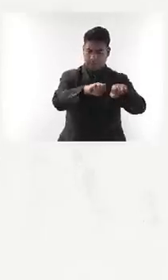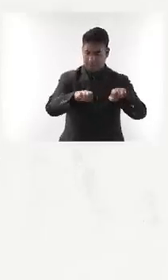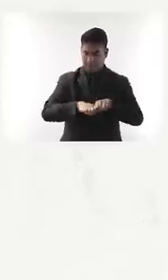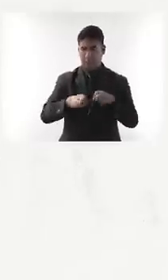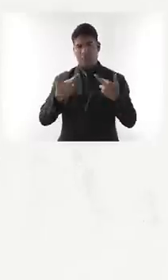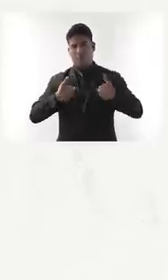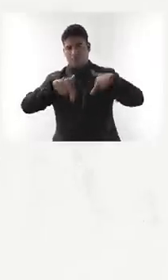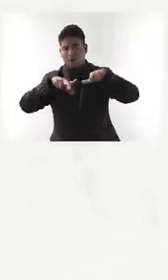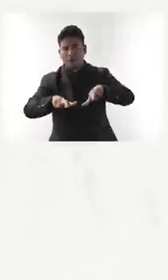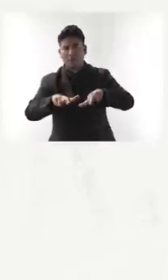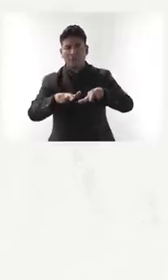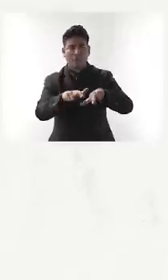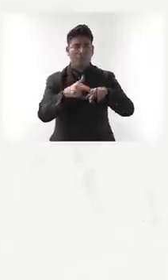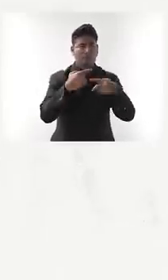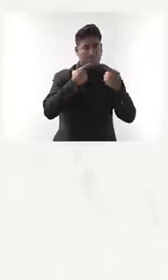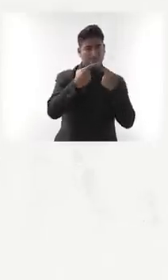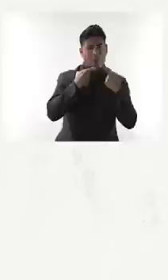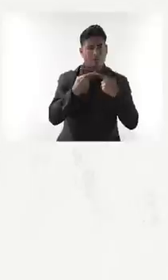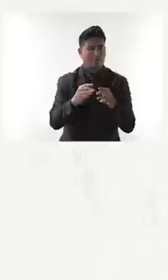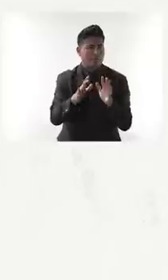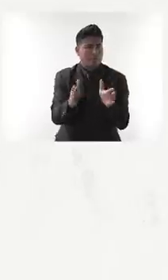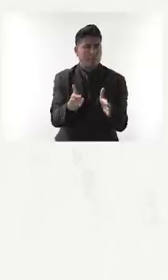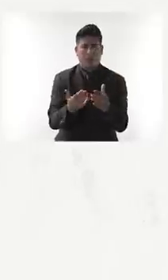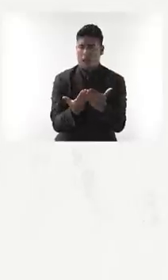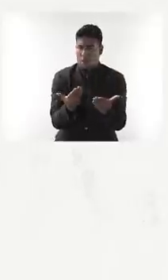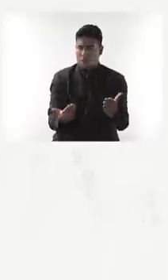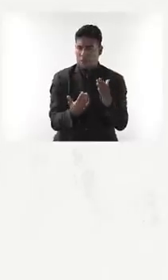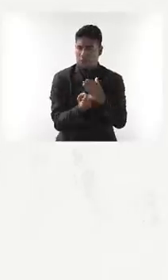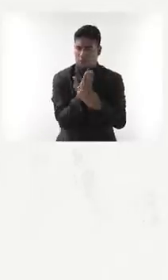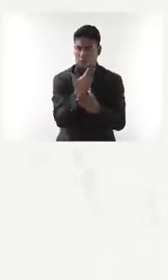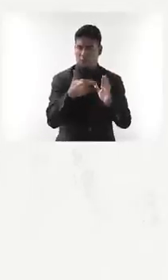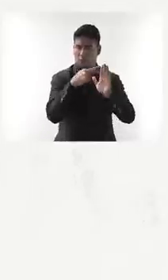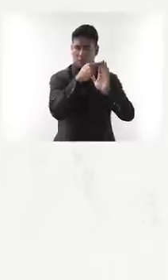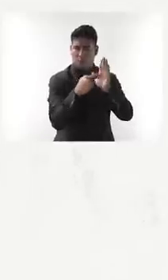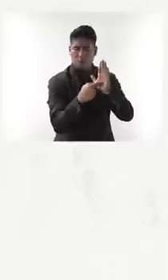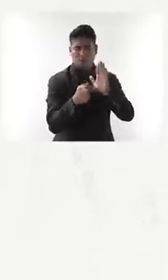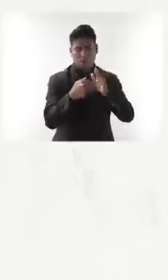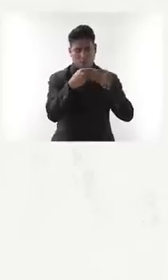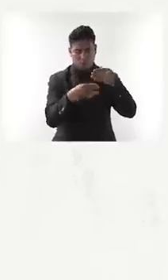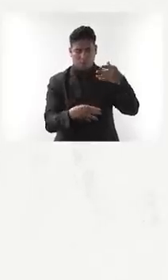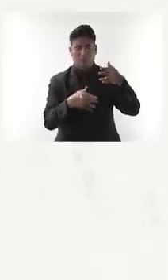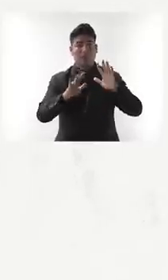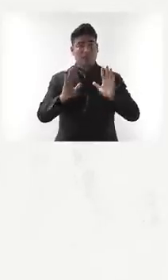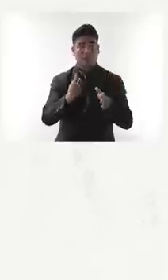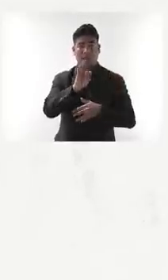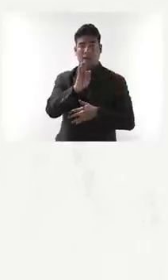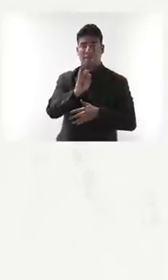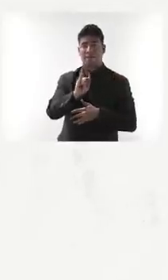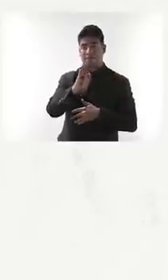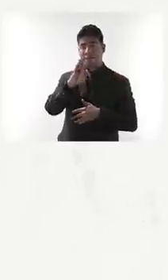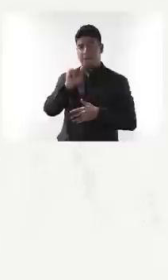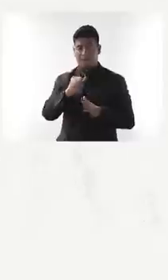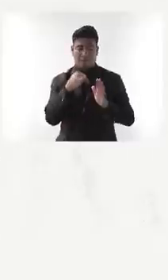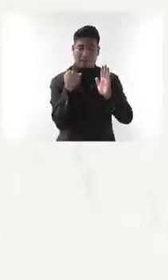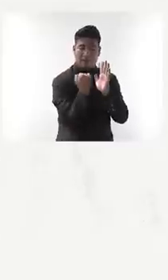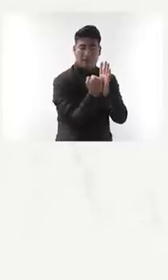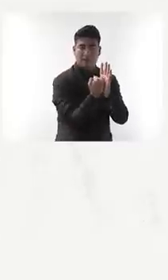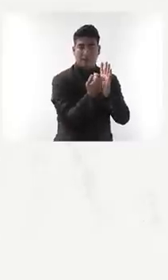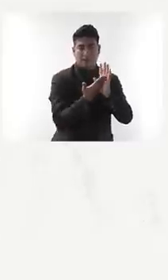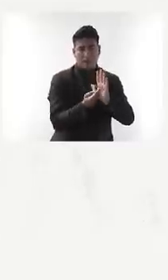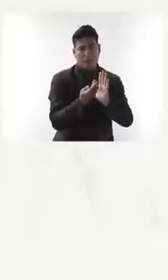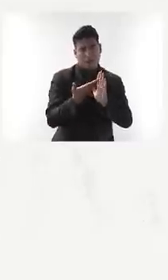los nuevos, el nuevo reglamento de representantes que aprobó FIFA, para inhibir la